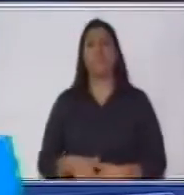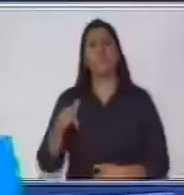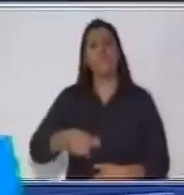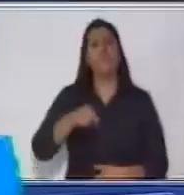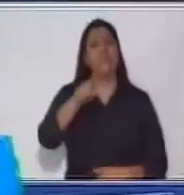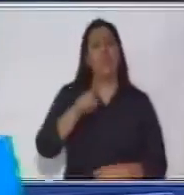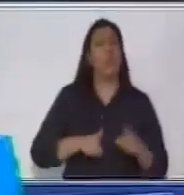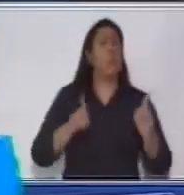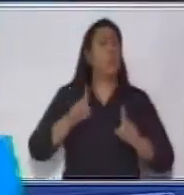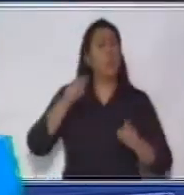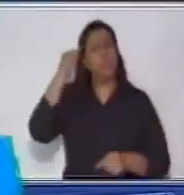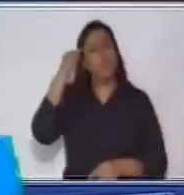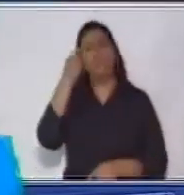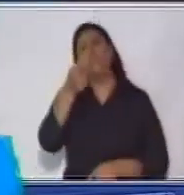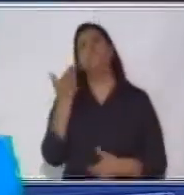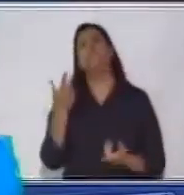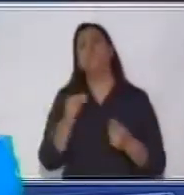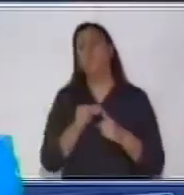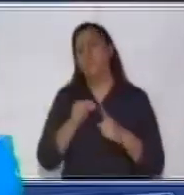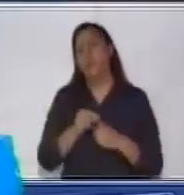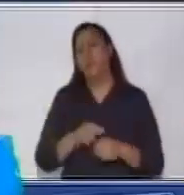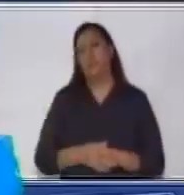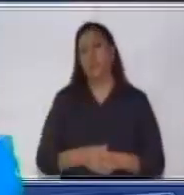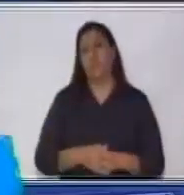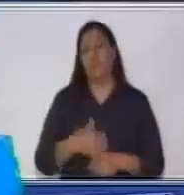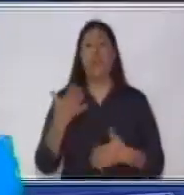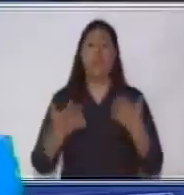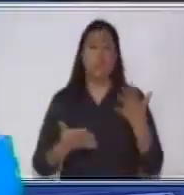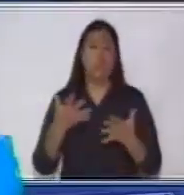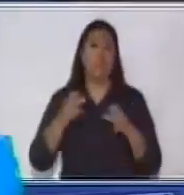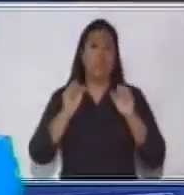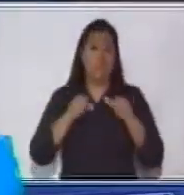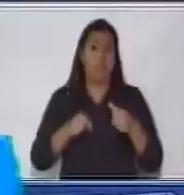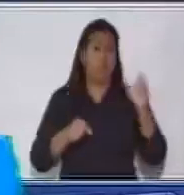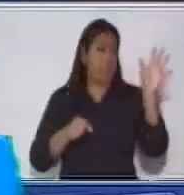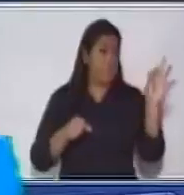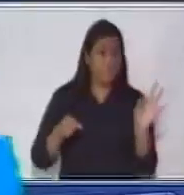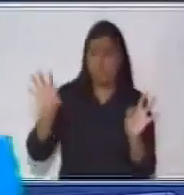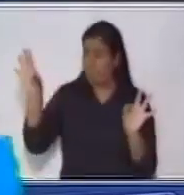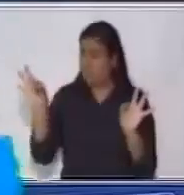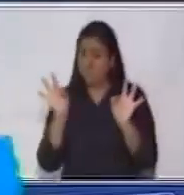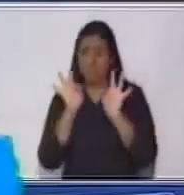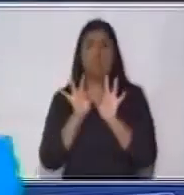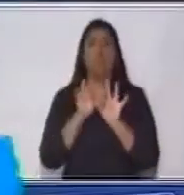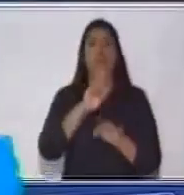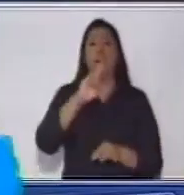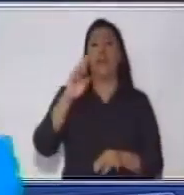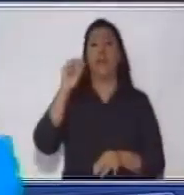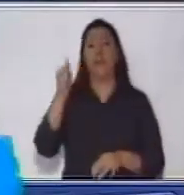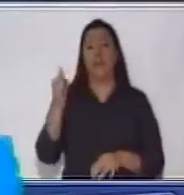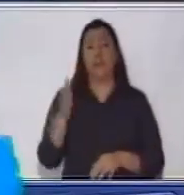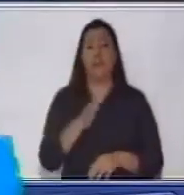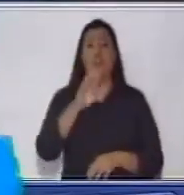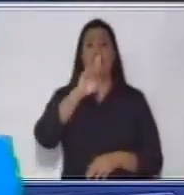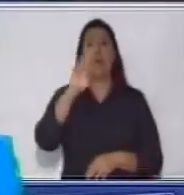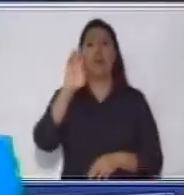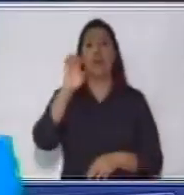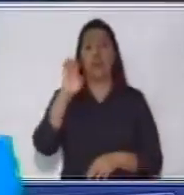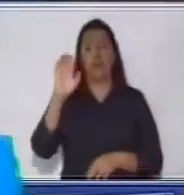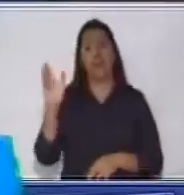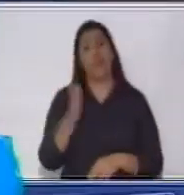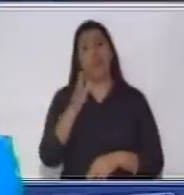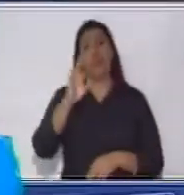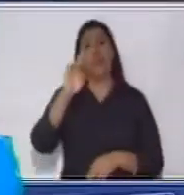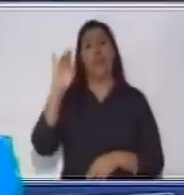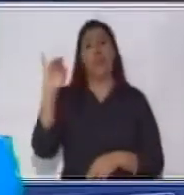acá? Las combinaciones posibles también podemos hacerlo con todas las vocales. Ra, re, ri, ro, ru.